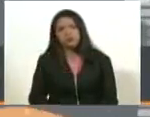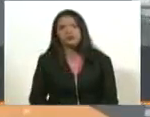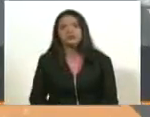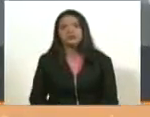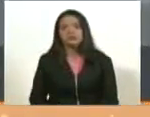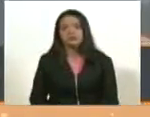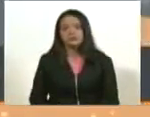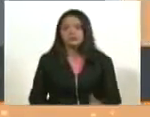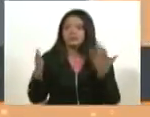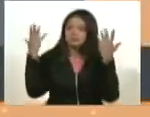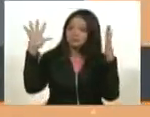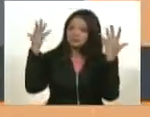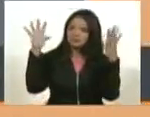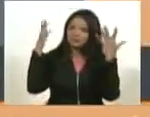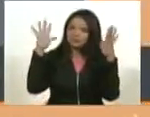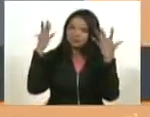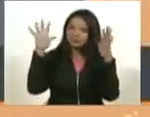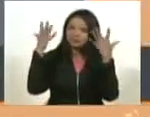dudas.